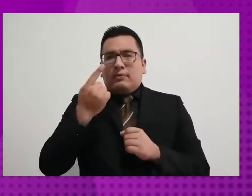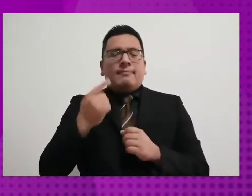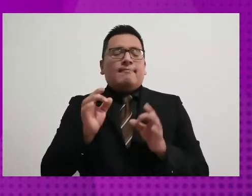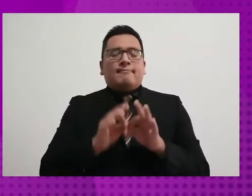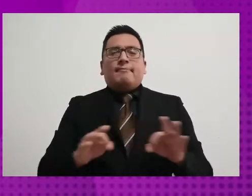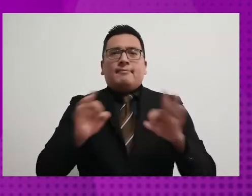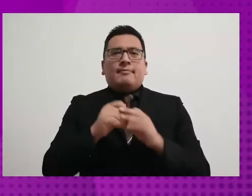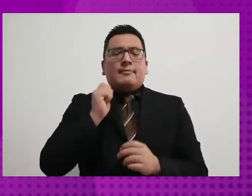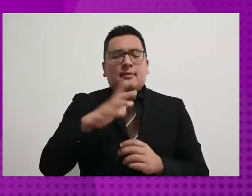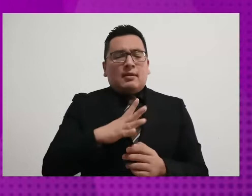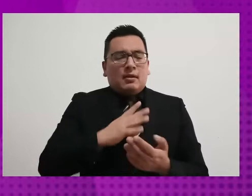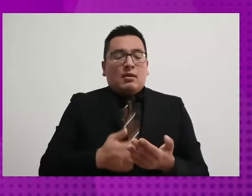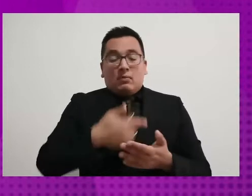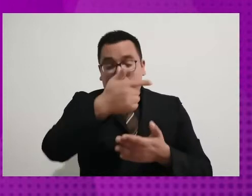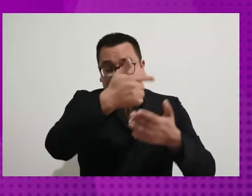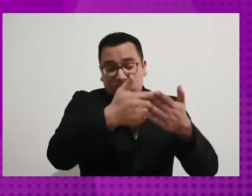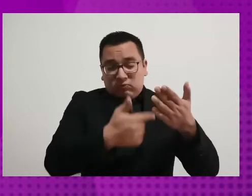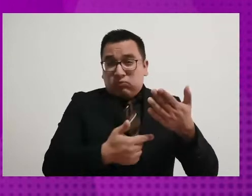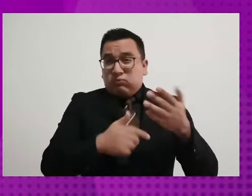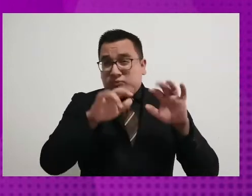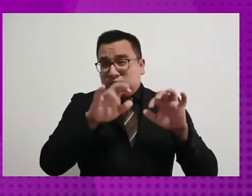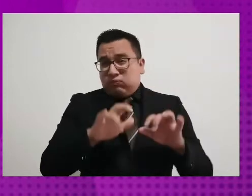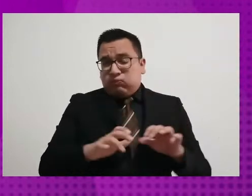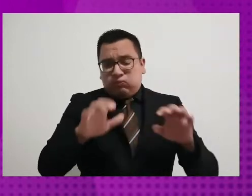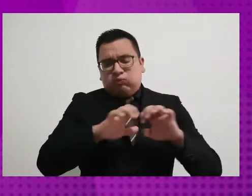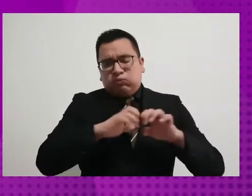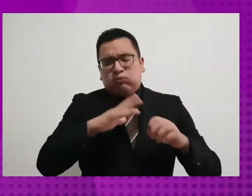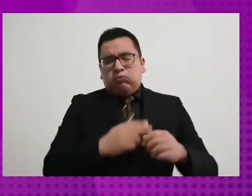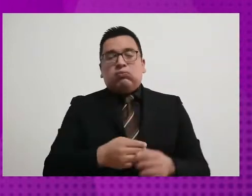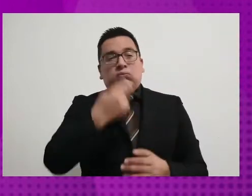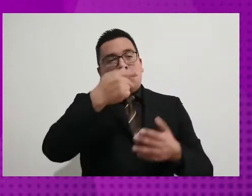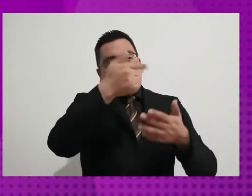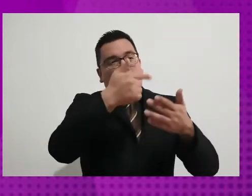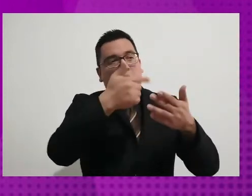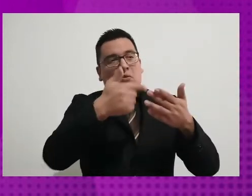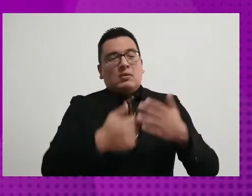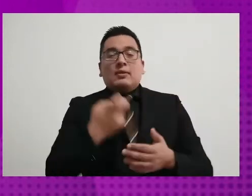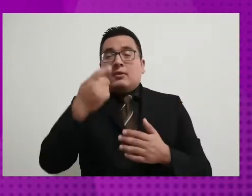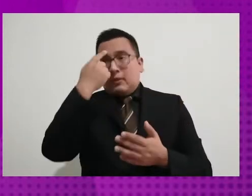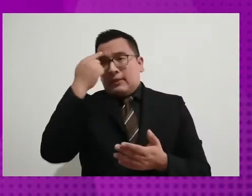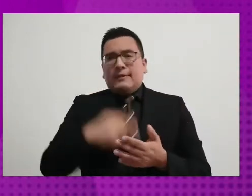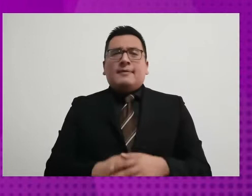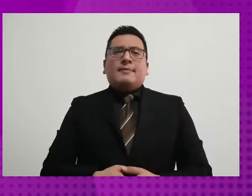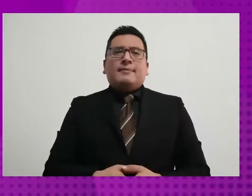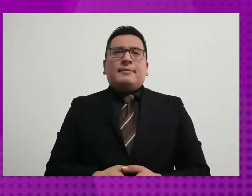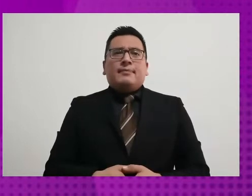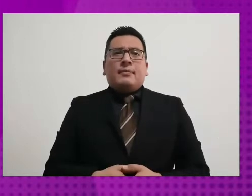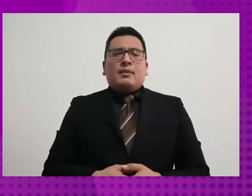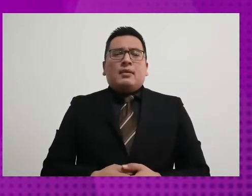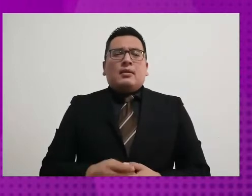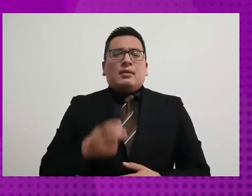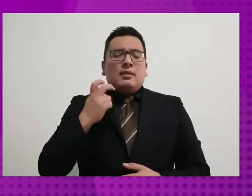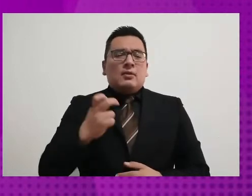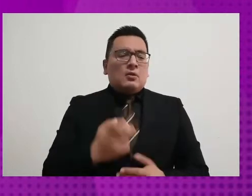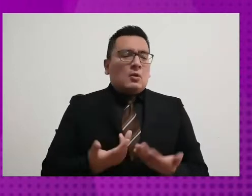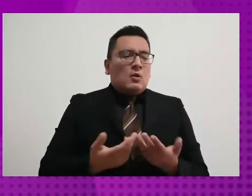muy importante, que será un registro informático donde se albergará esta base de datos, y creemos además que lo administrativamente